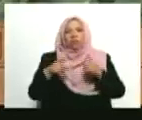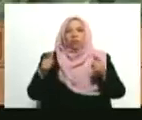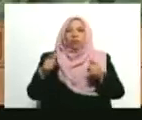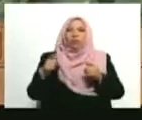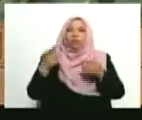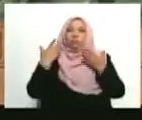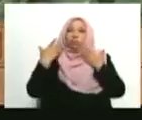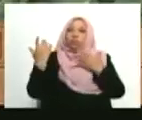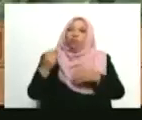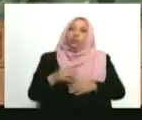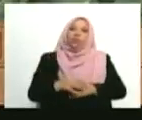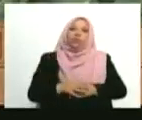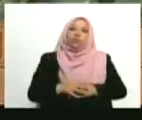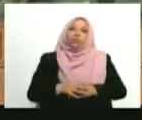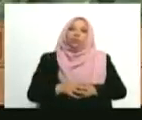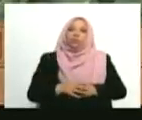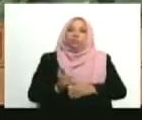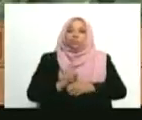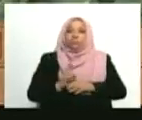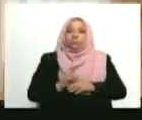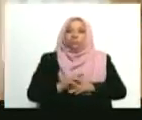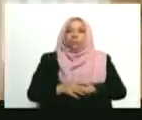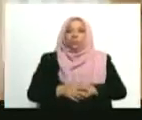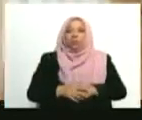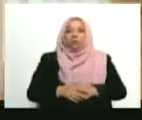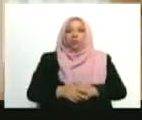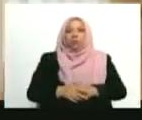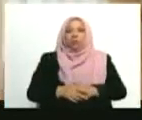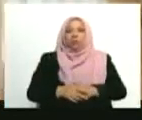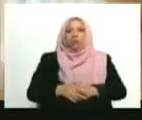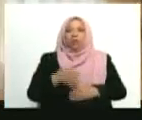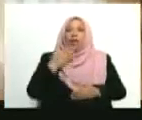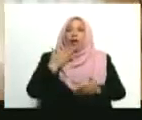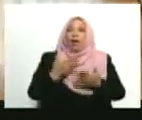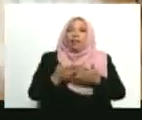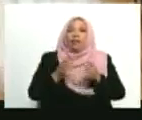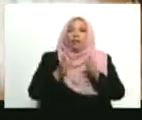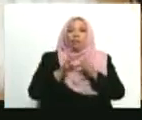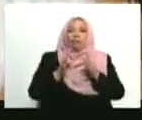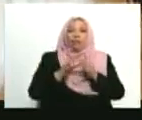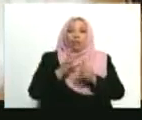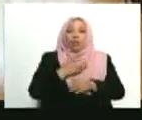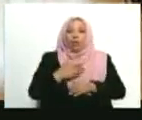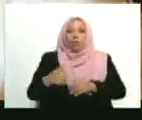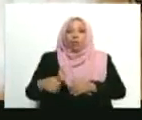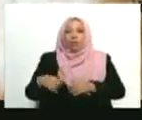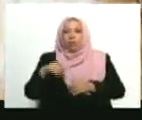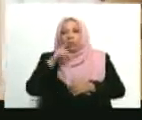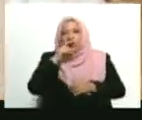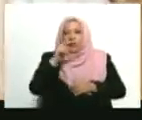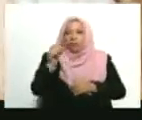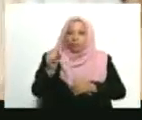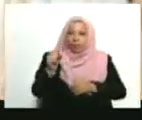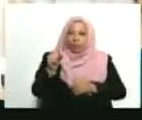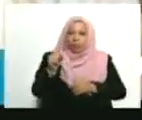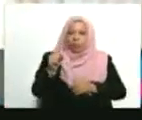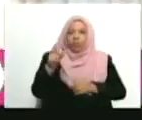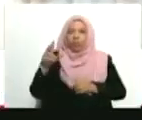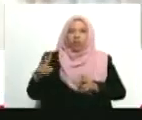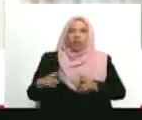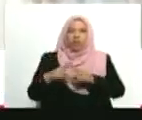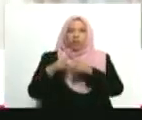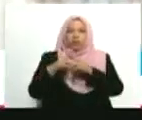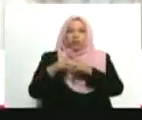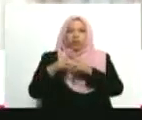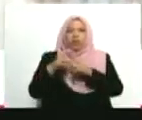Moris Castellano, adelante. Gracias por el pase al presidente de la República, Nicolás Maduro, y efectivamente nos encontramos en